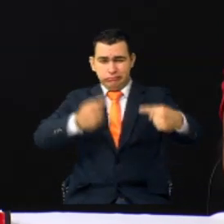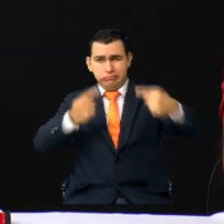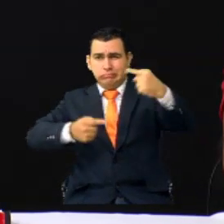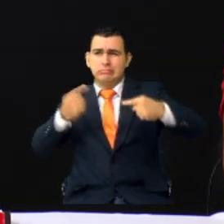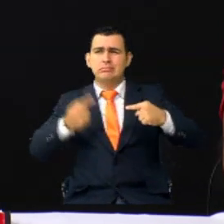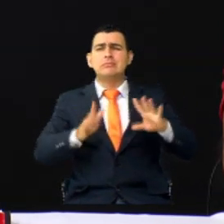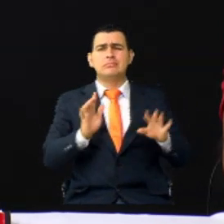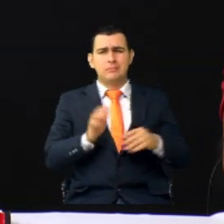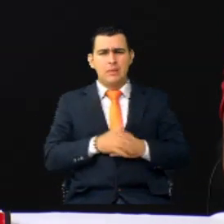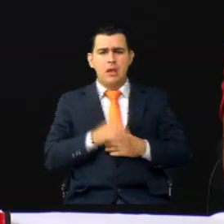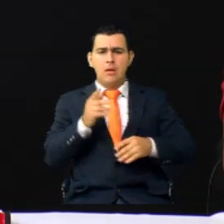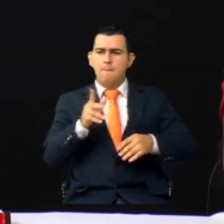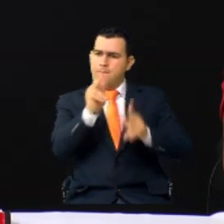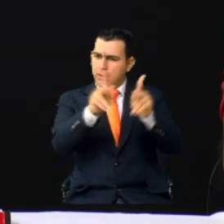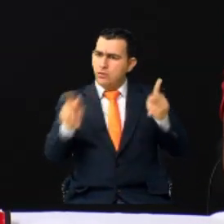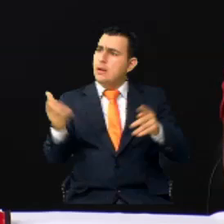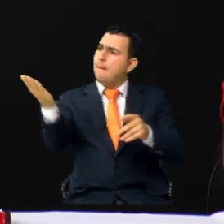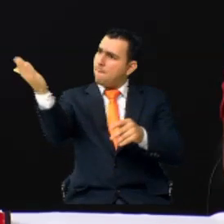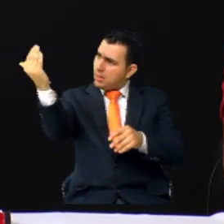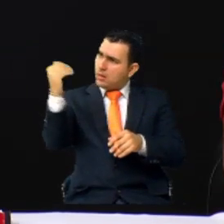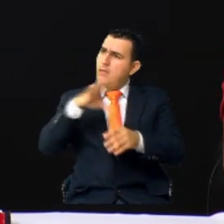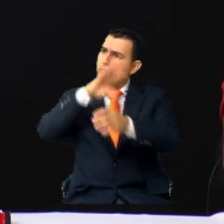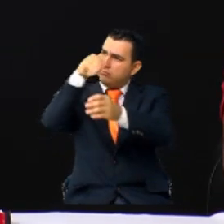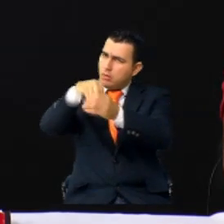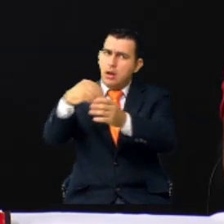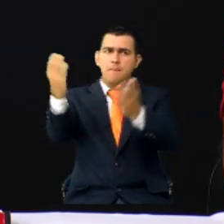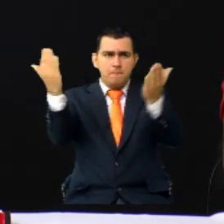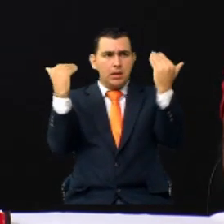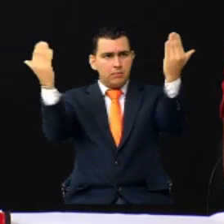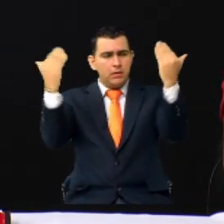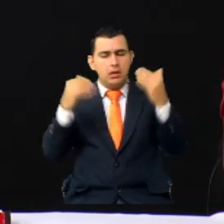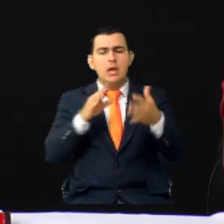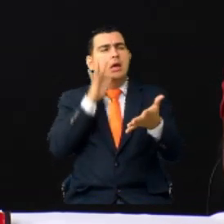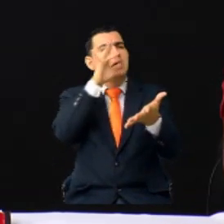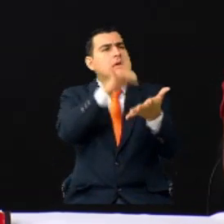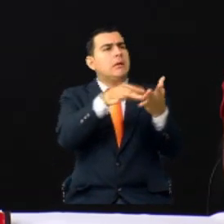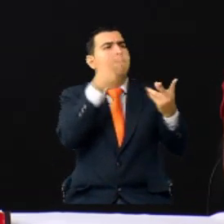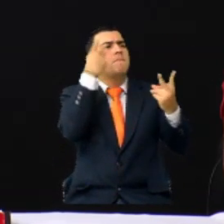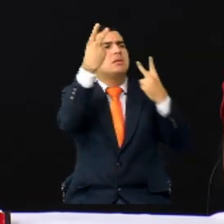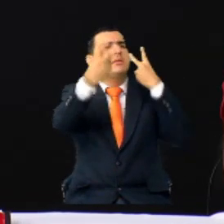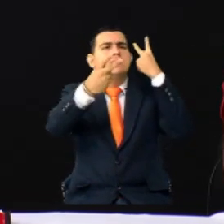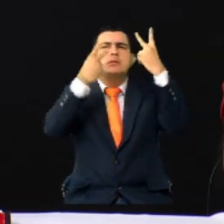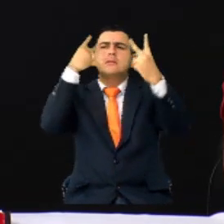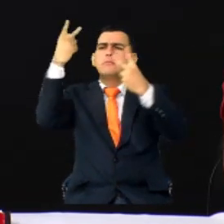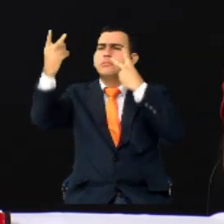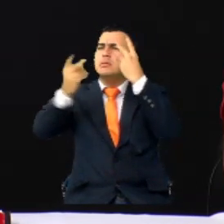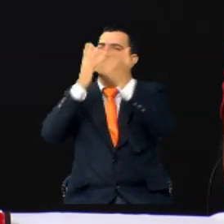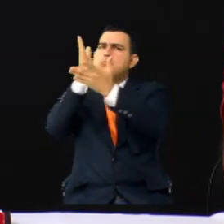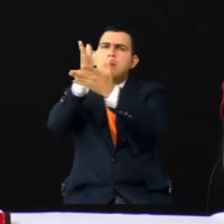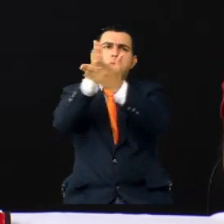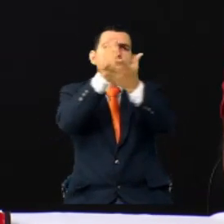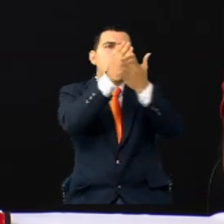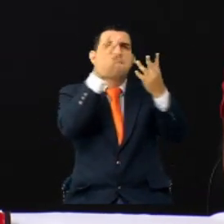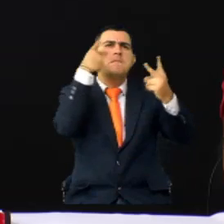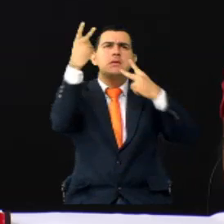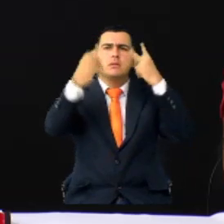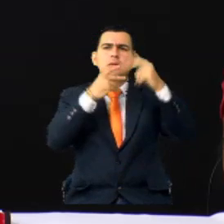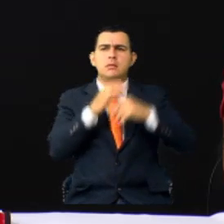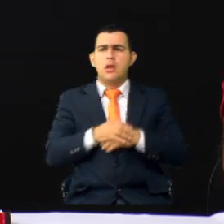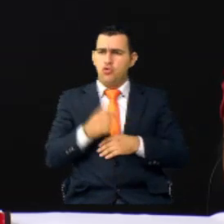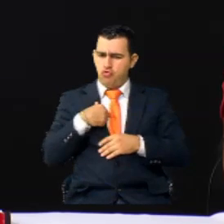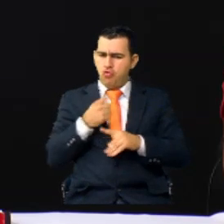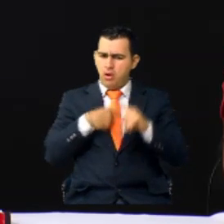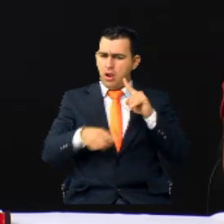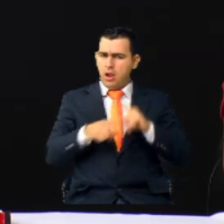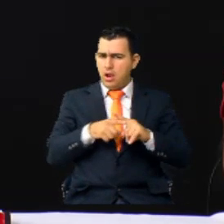ellos se invitó a los entes de control, se hicieron unas visitas en casi todas las instituciones. Particularmente cuando estuve ejerciendo